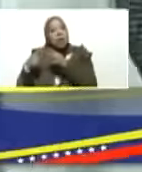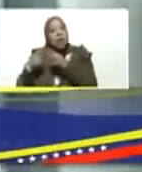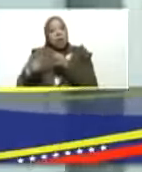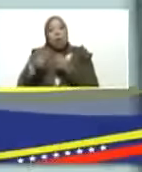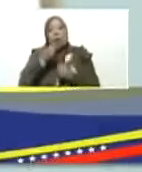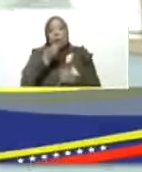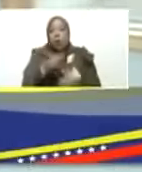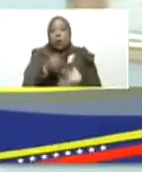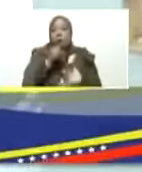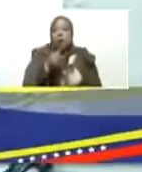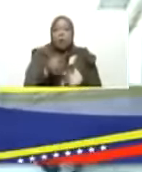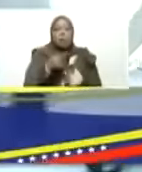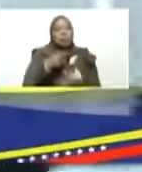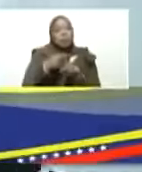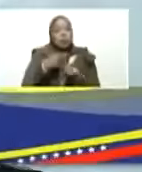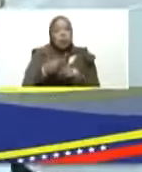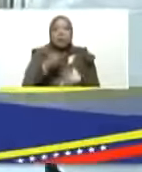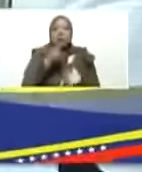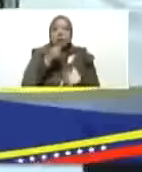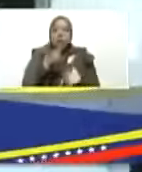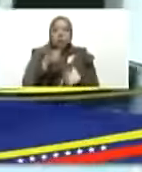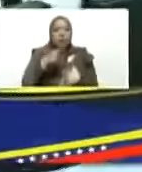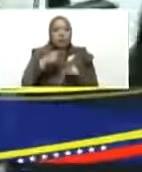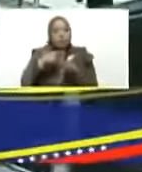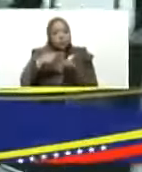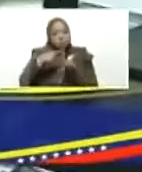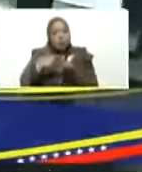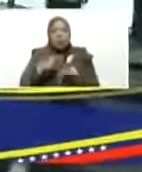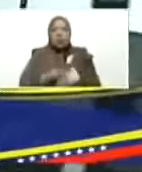buena noticia. Sí, señor. Muy este pronto. Quirófano.